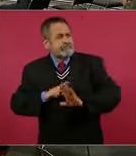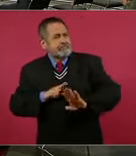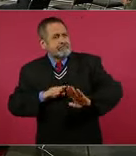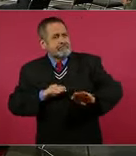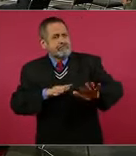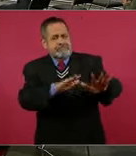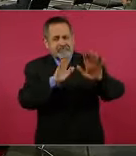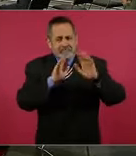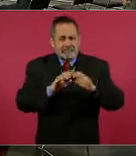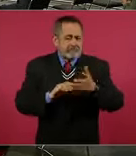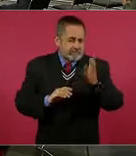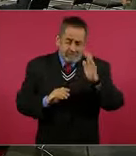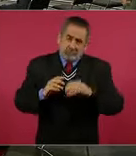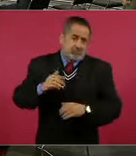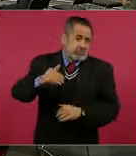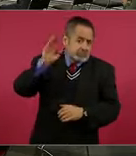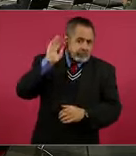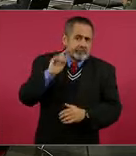desde entonces,